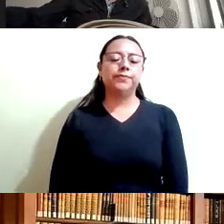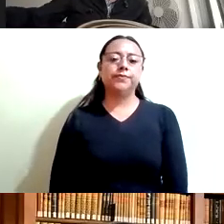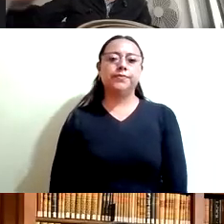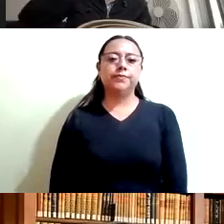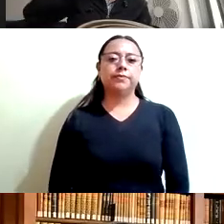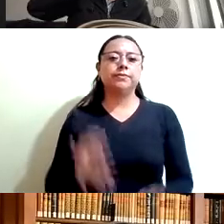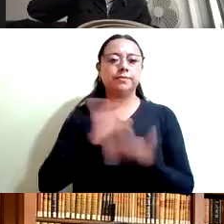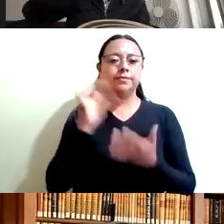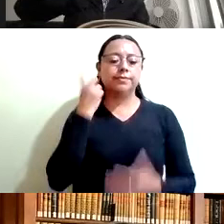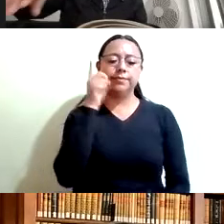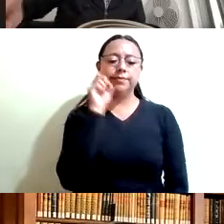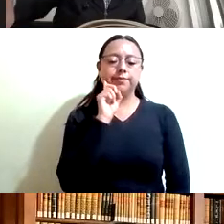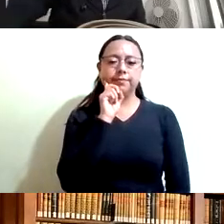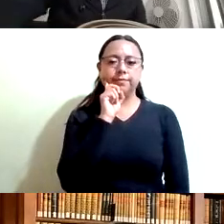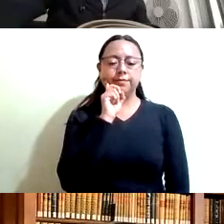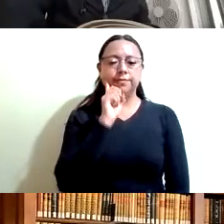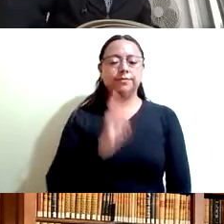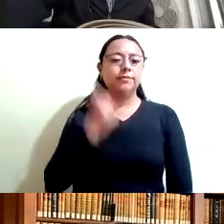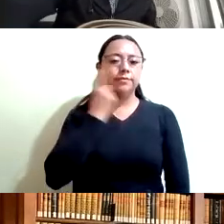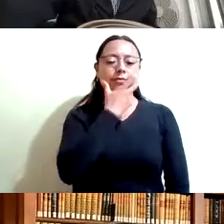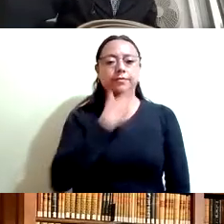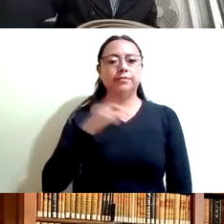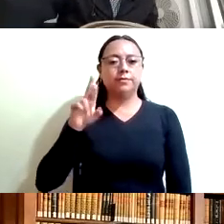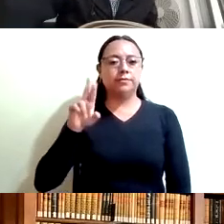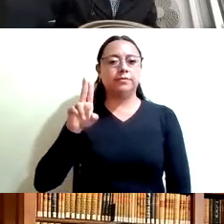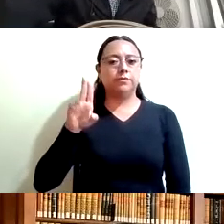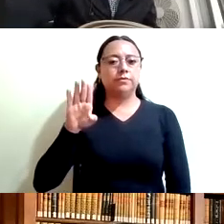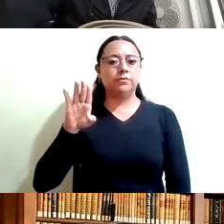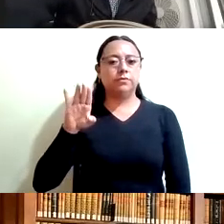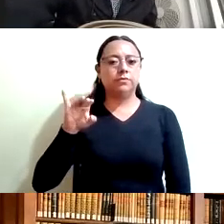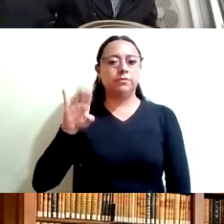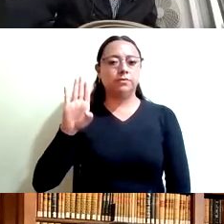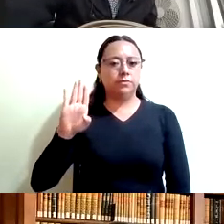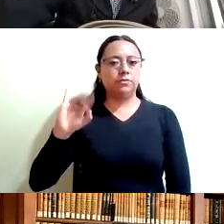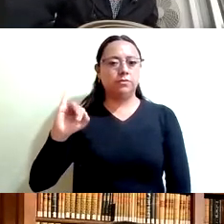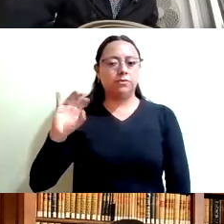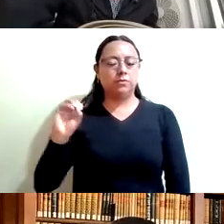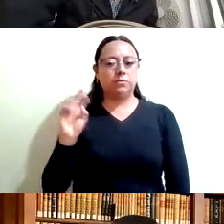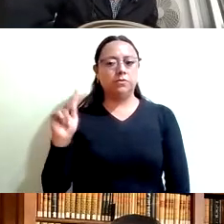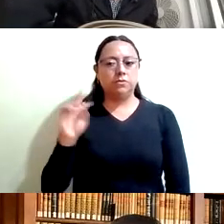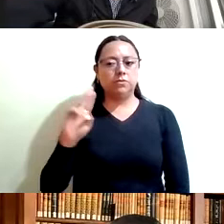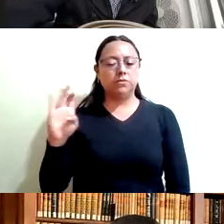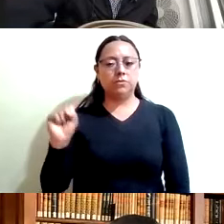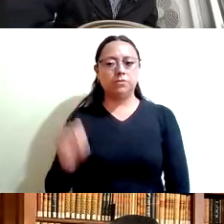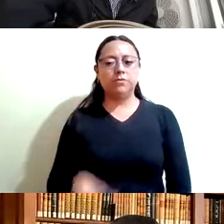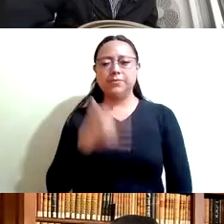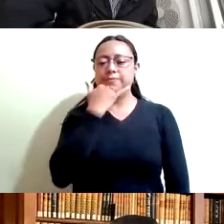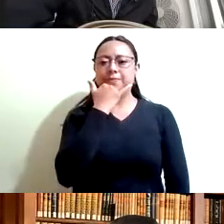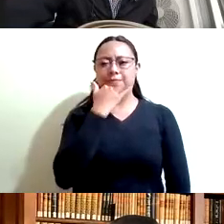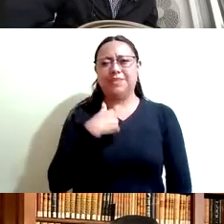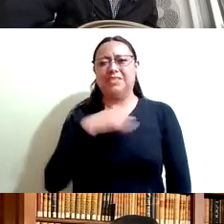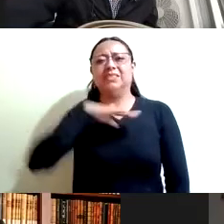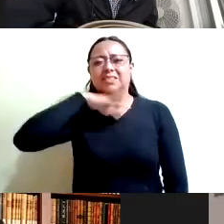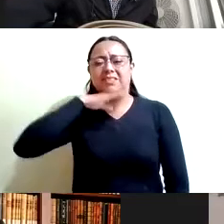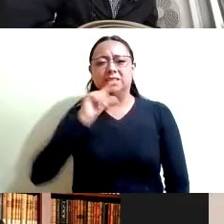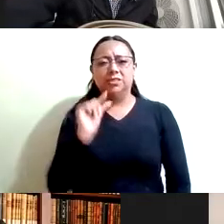Gracias, diputada. Diputado Ricardo Rubio Torres. Perdón, discúlpenme, distraje un momento. ¿Me